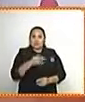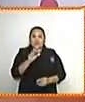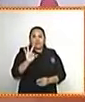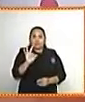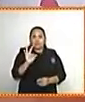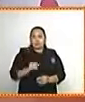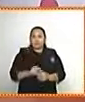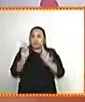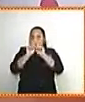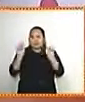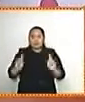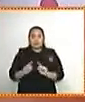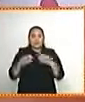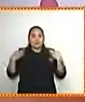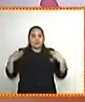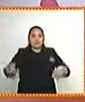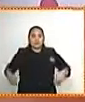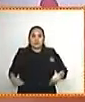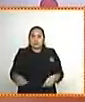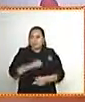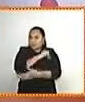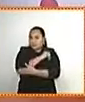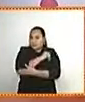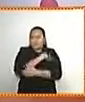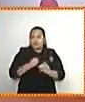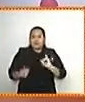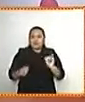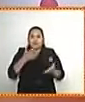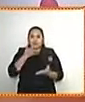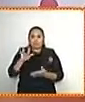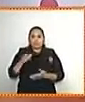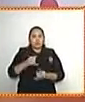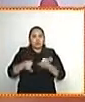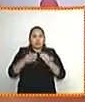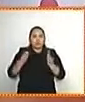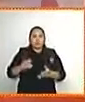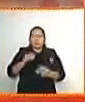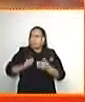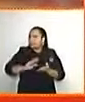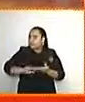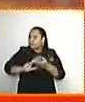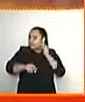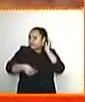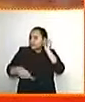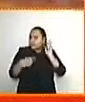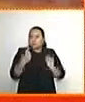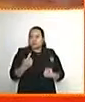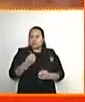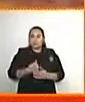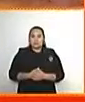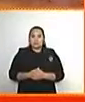cuadro del cuerpo lo podemos encontrar en el codo izquierdo. Mucha suerte jugador si usted invirtió para más uno.